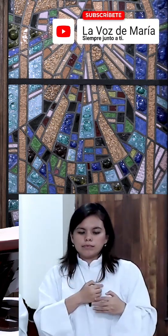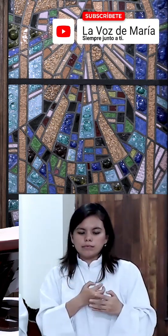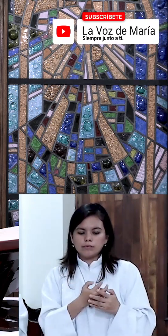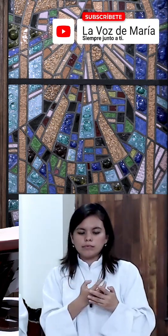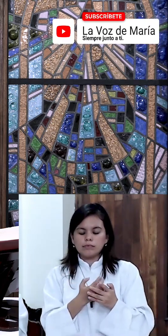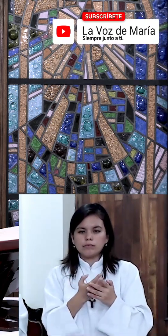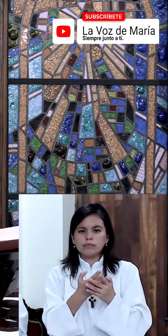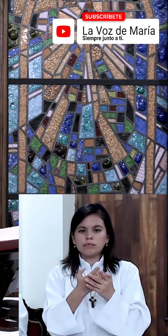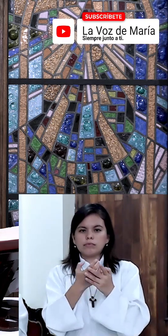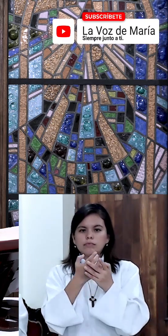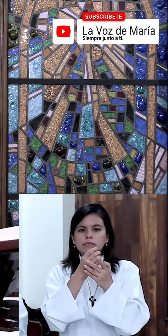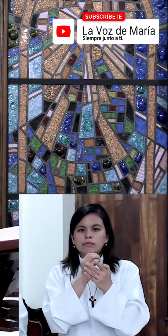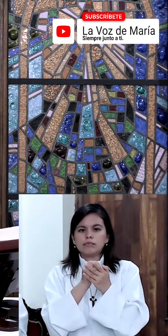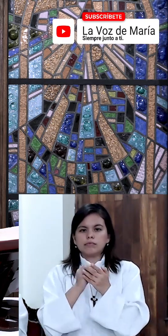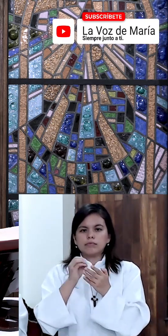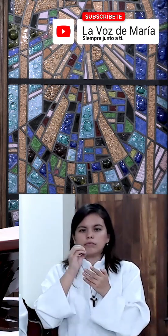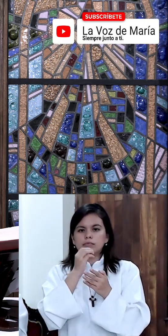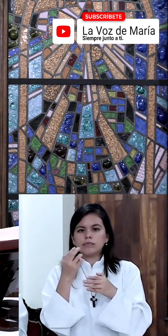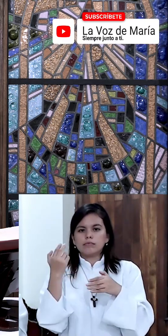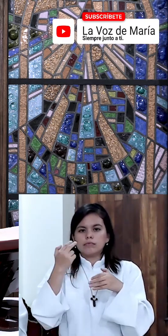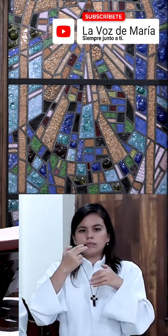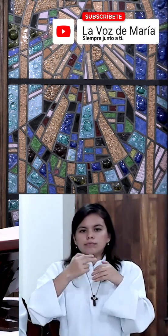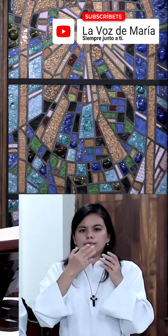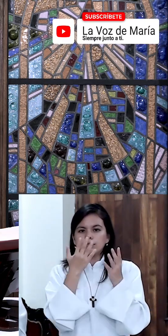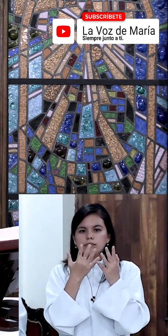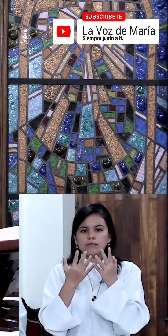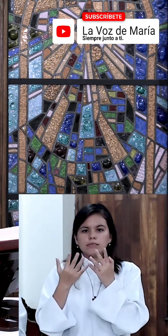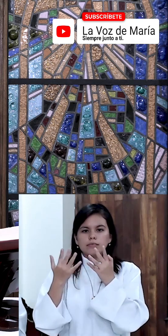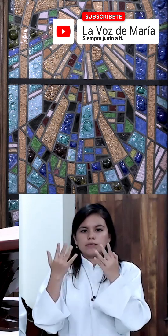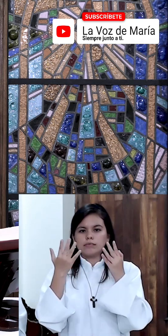corazón. Entre tus manos,